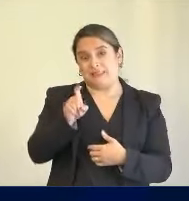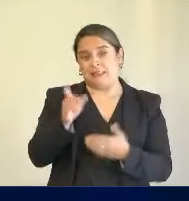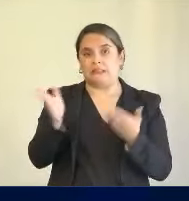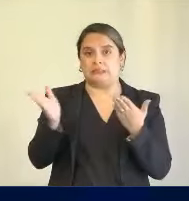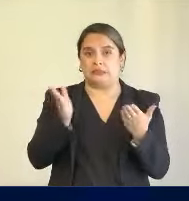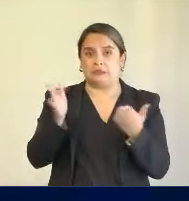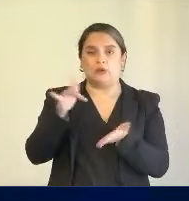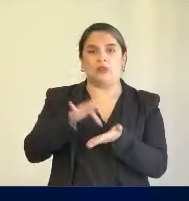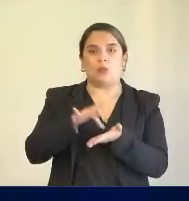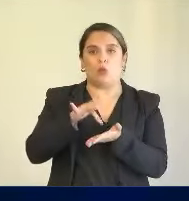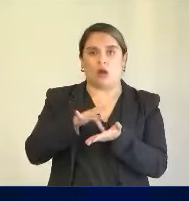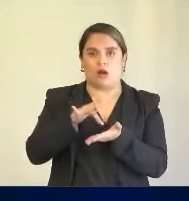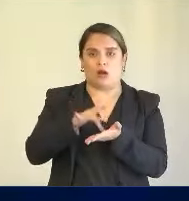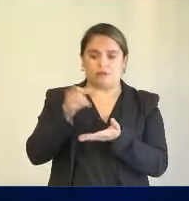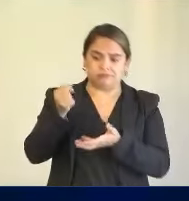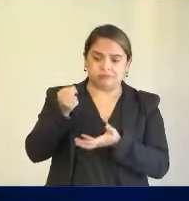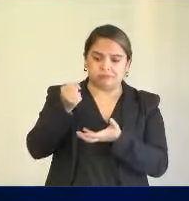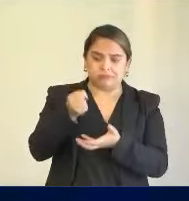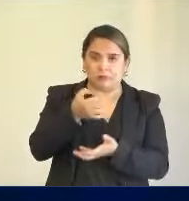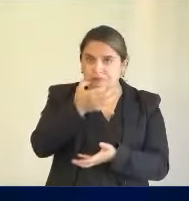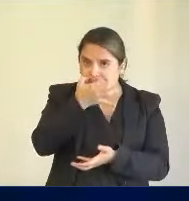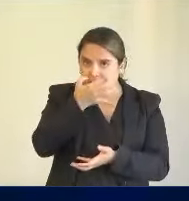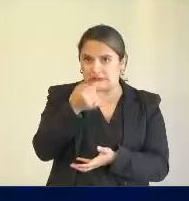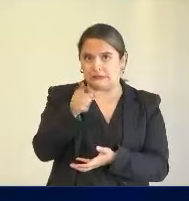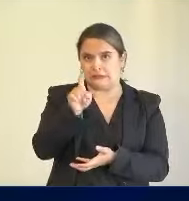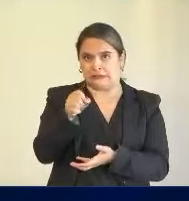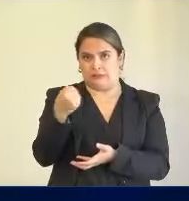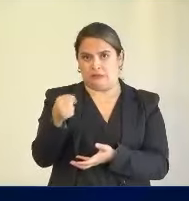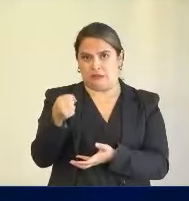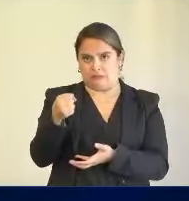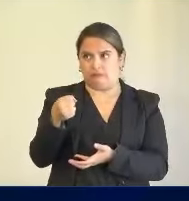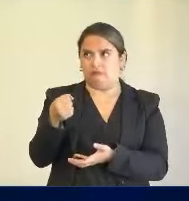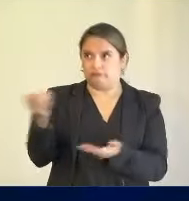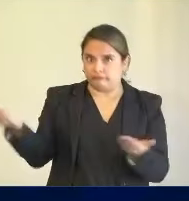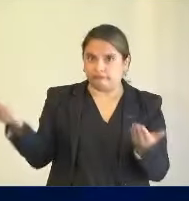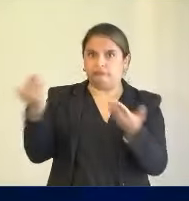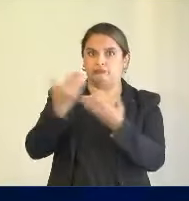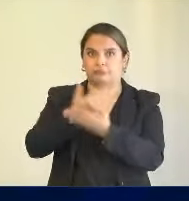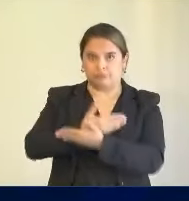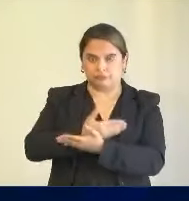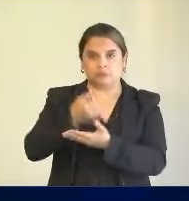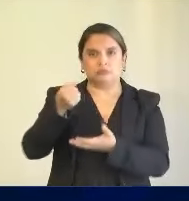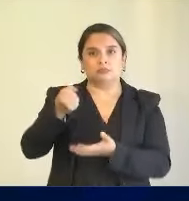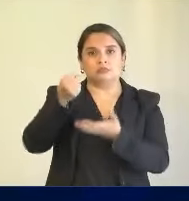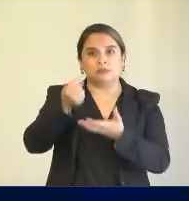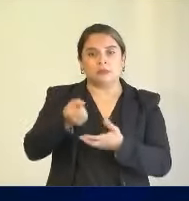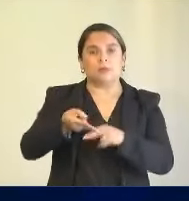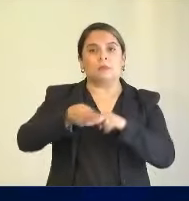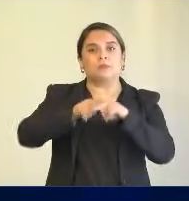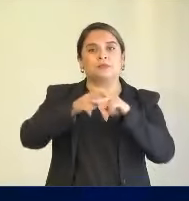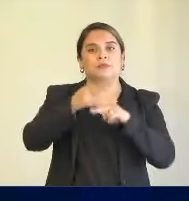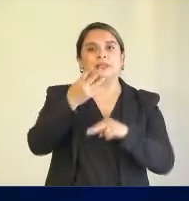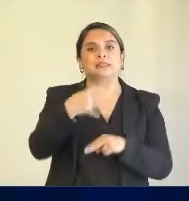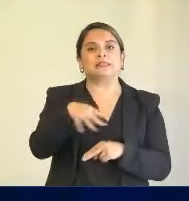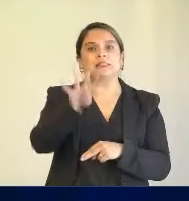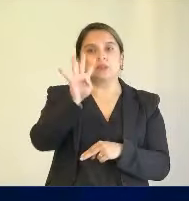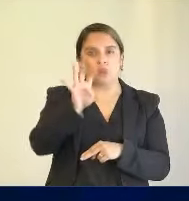deuda y solo inversión 16 pesos eso recibimos hoy llevamos la inversión en 19